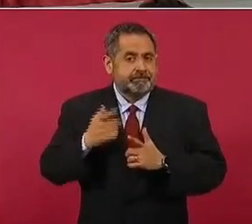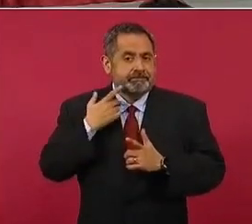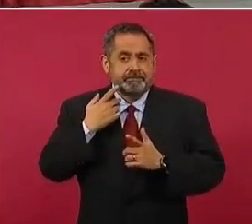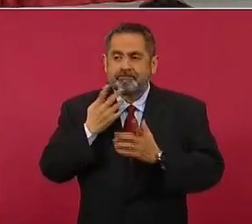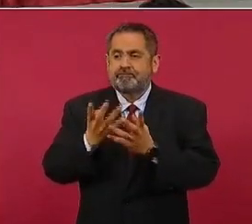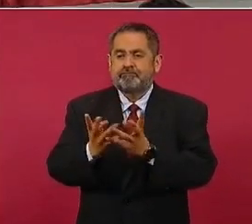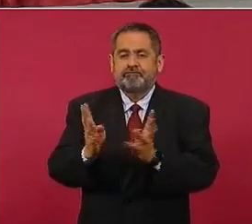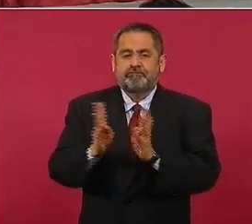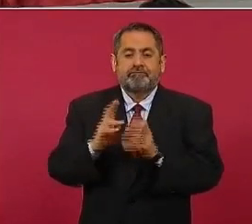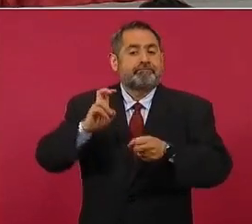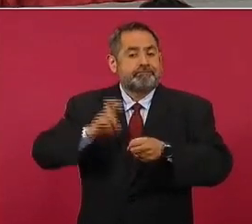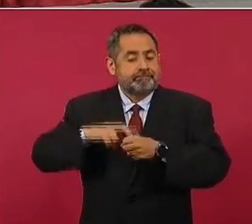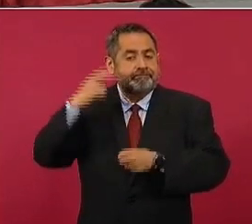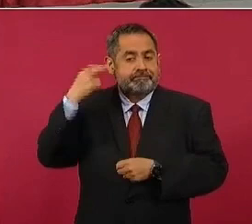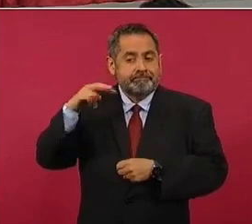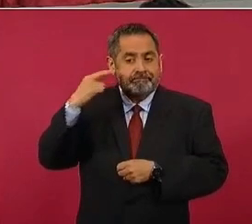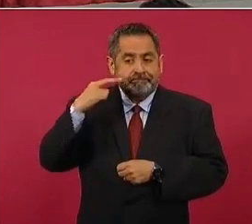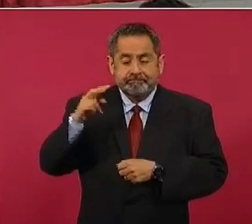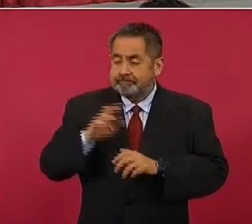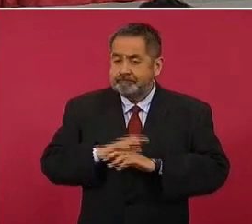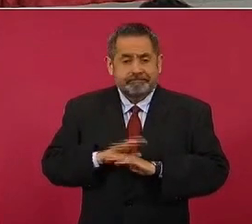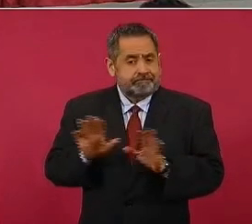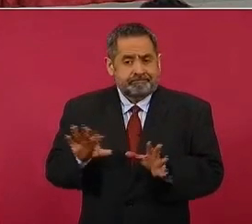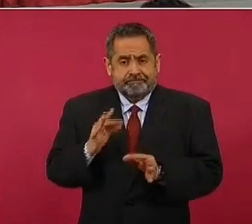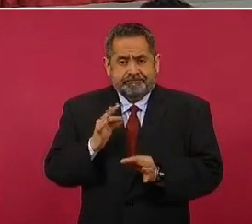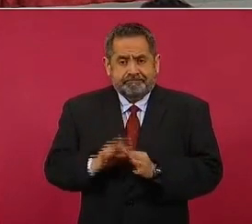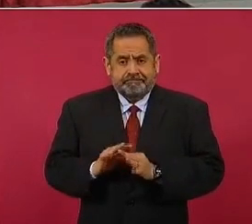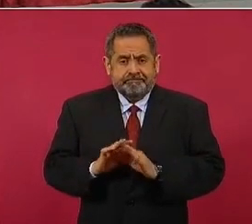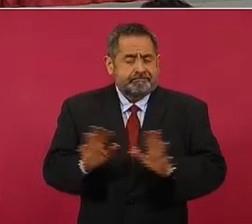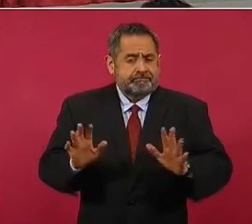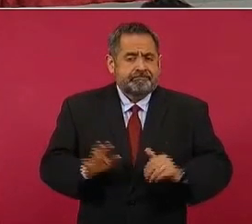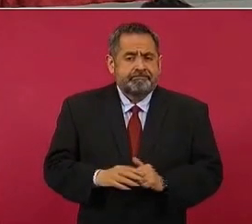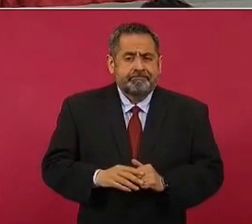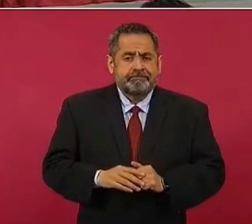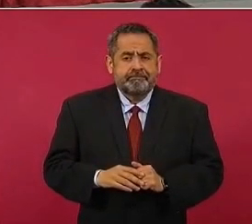de ese partido en Veracruz ya estaban